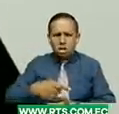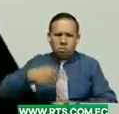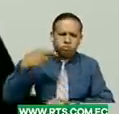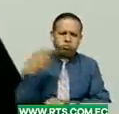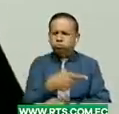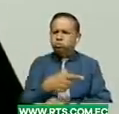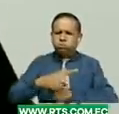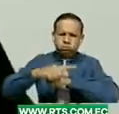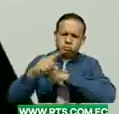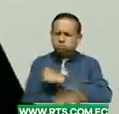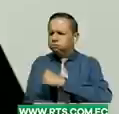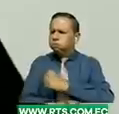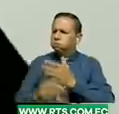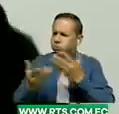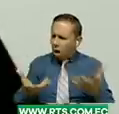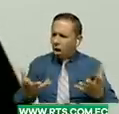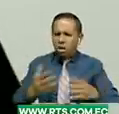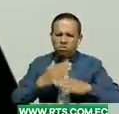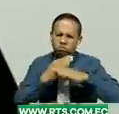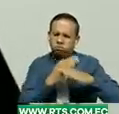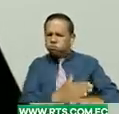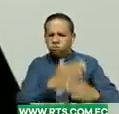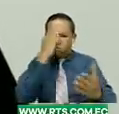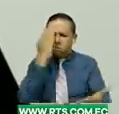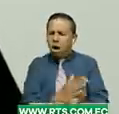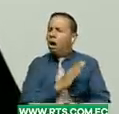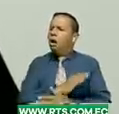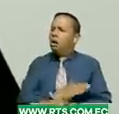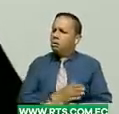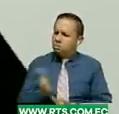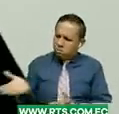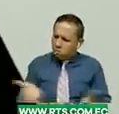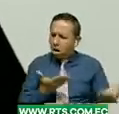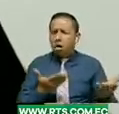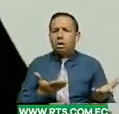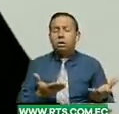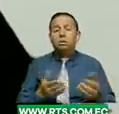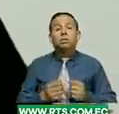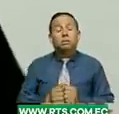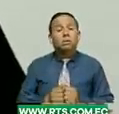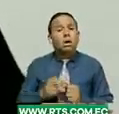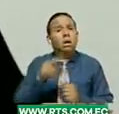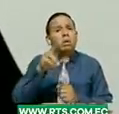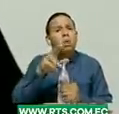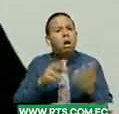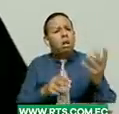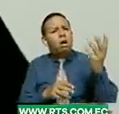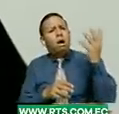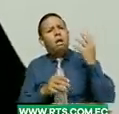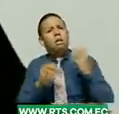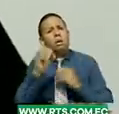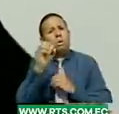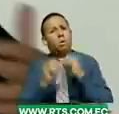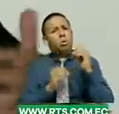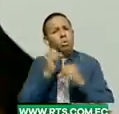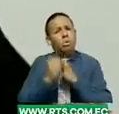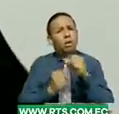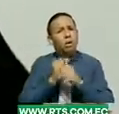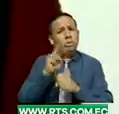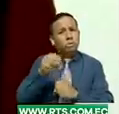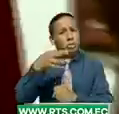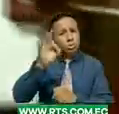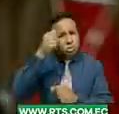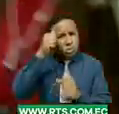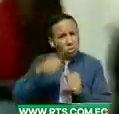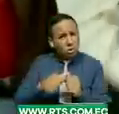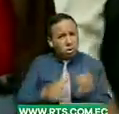a tolerar la violencia como fue la que se produjo en octubre, que nosotros recordamos.